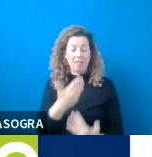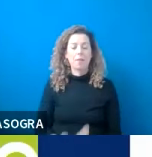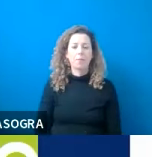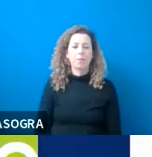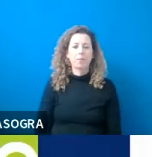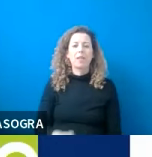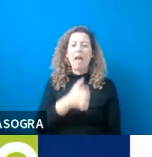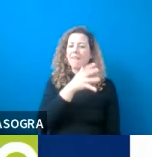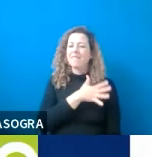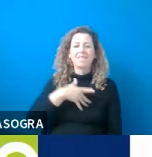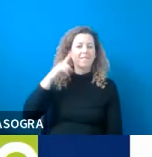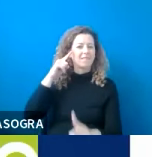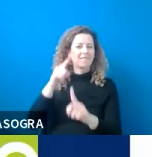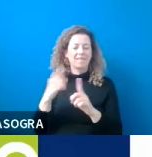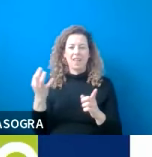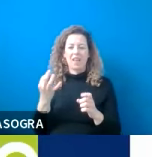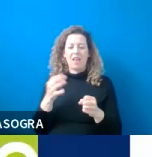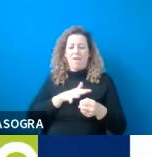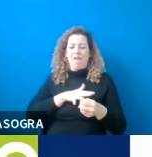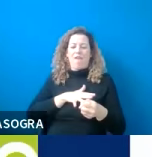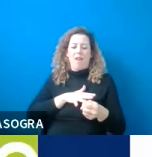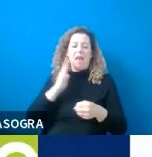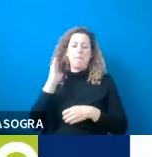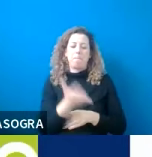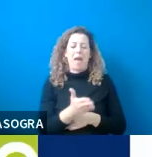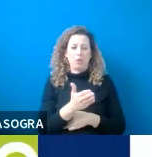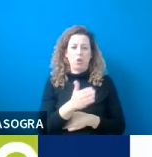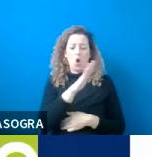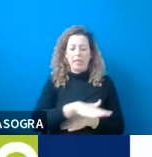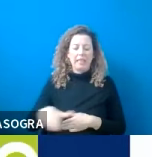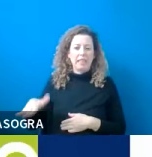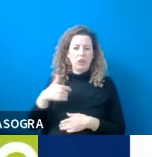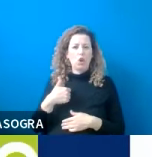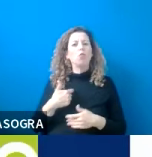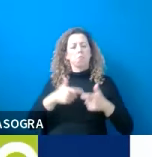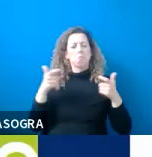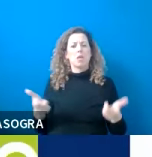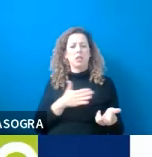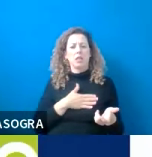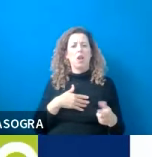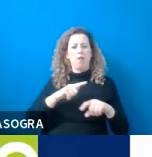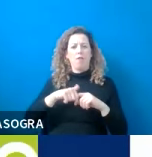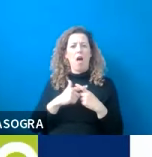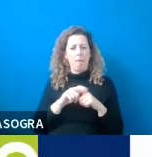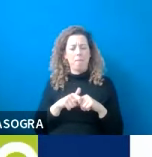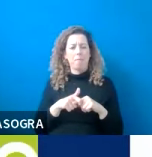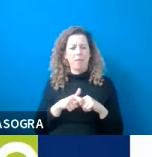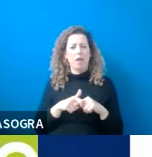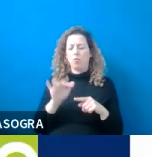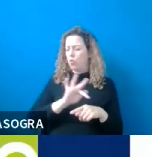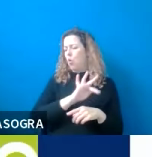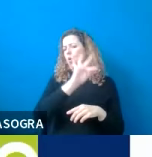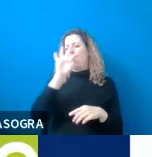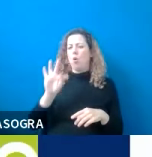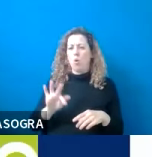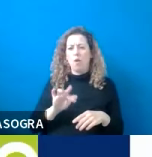ahora es aumentar el impacto. Estos menores residen, viven con sus familias y pasan 24 horas